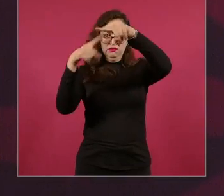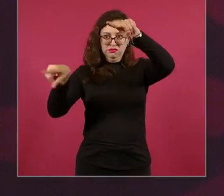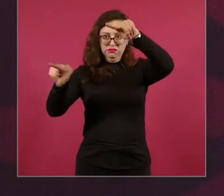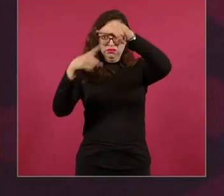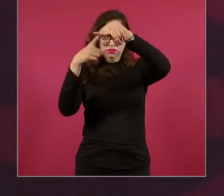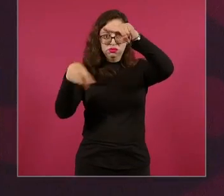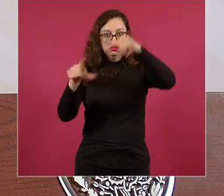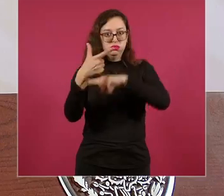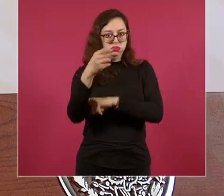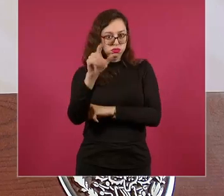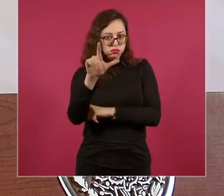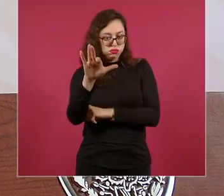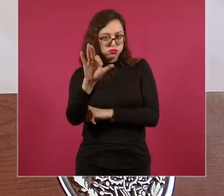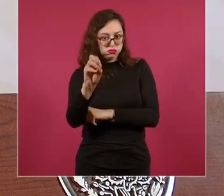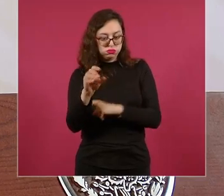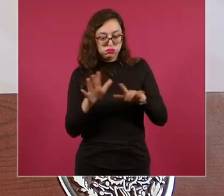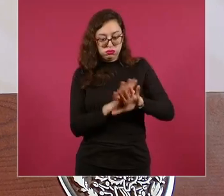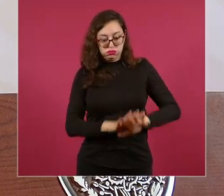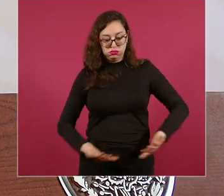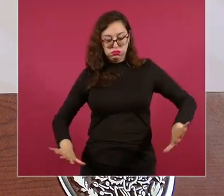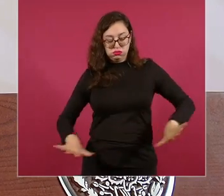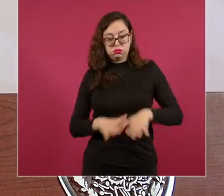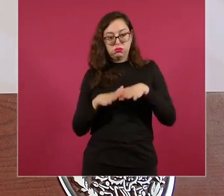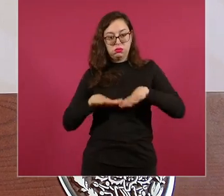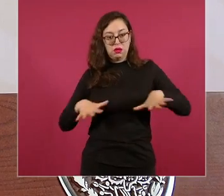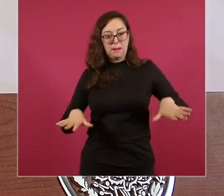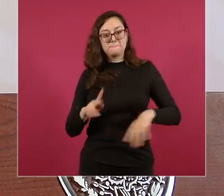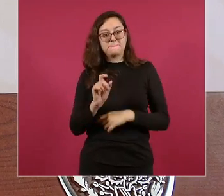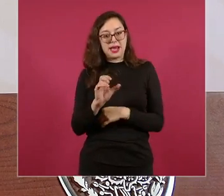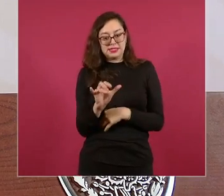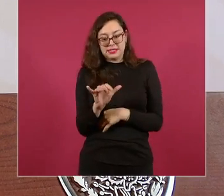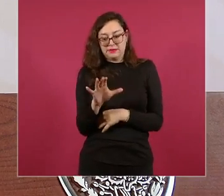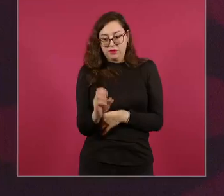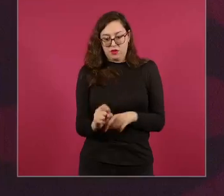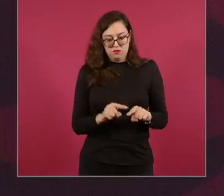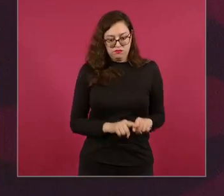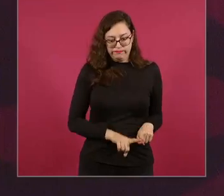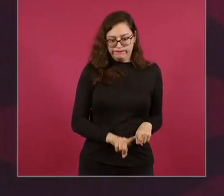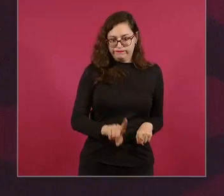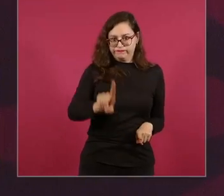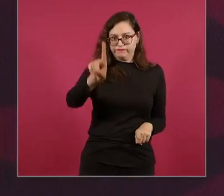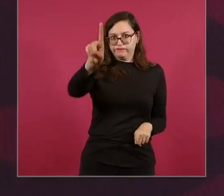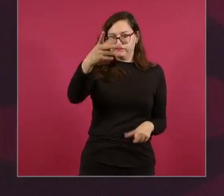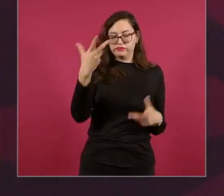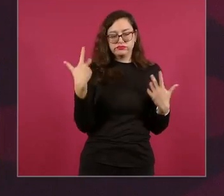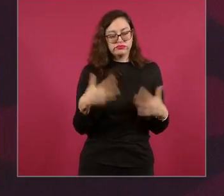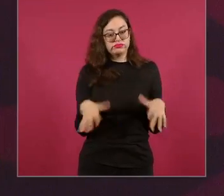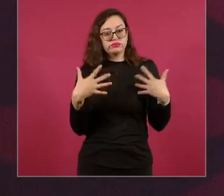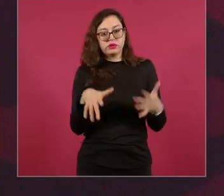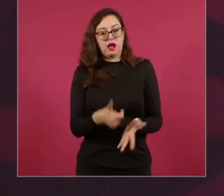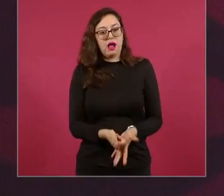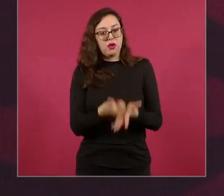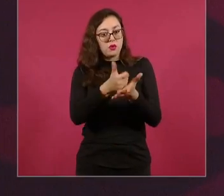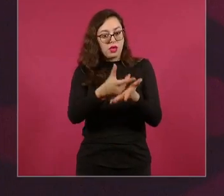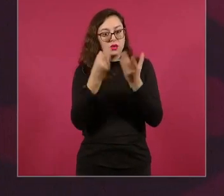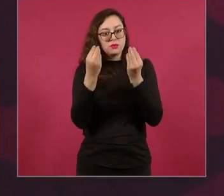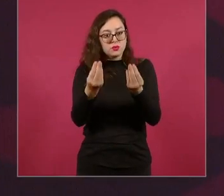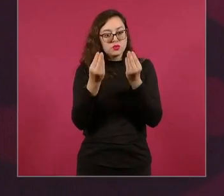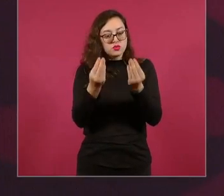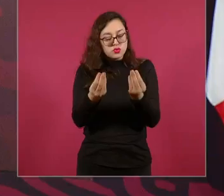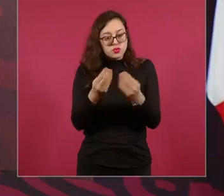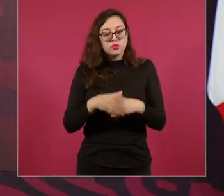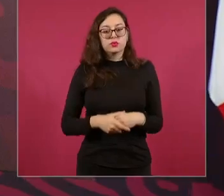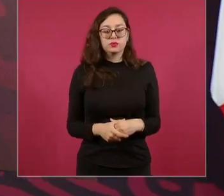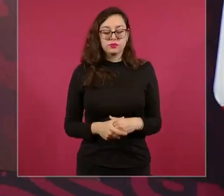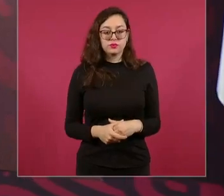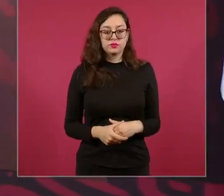nos ayudan mucho marinos soldados y